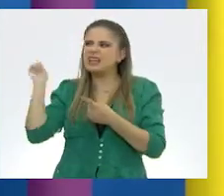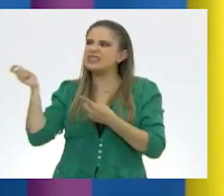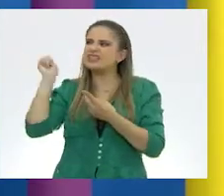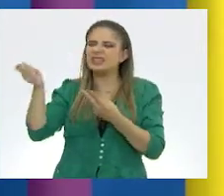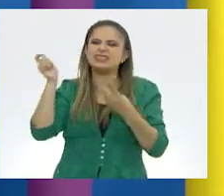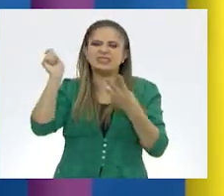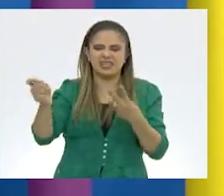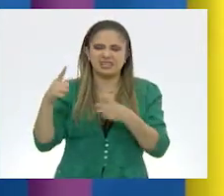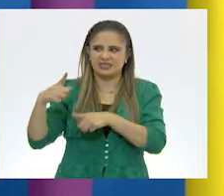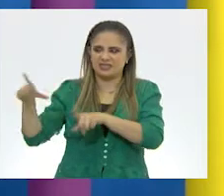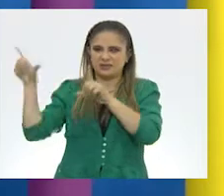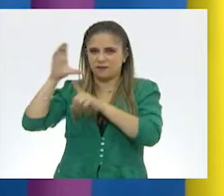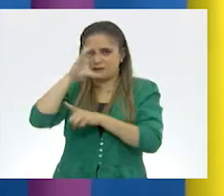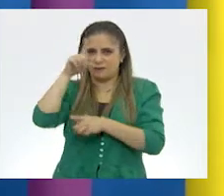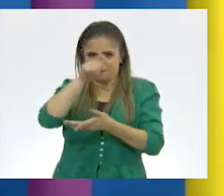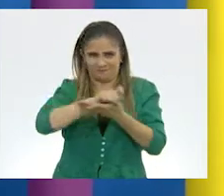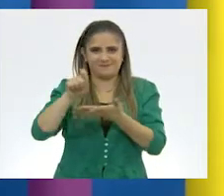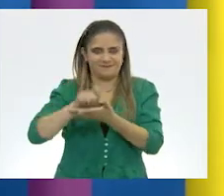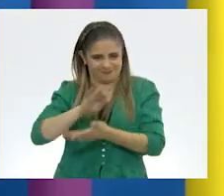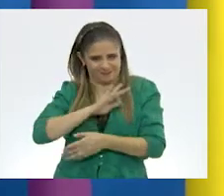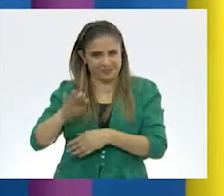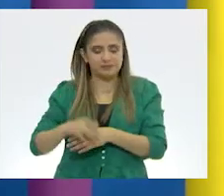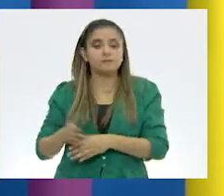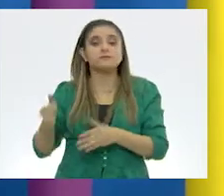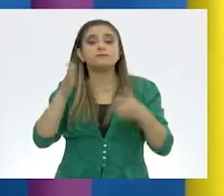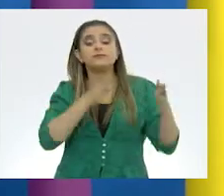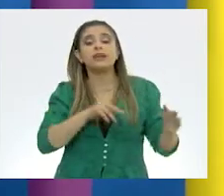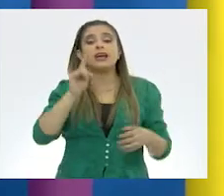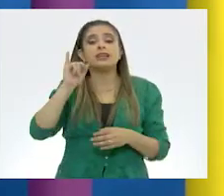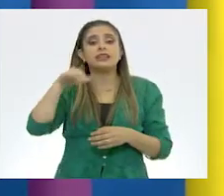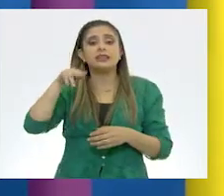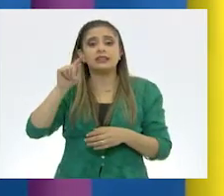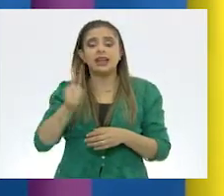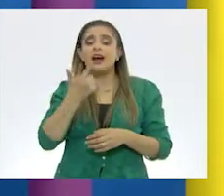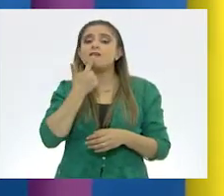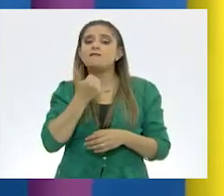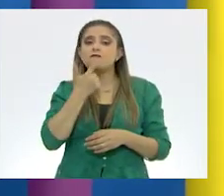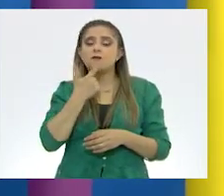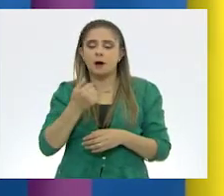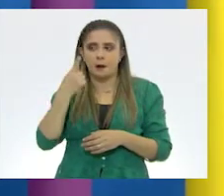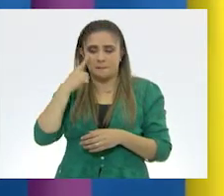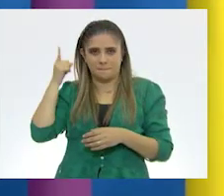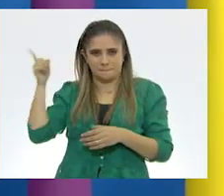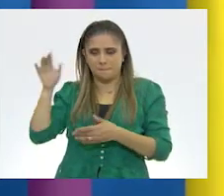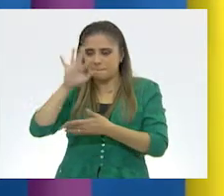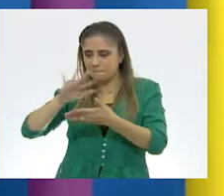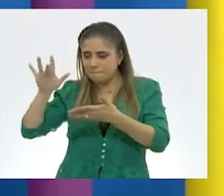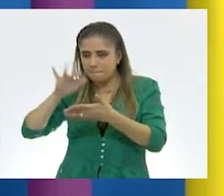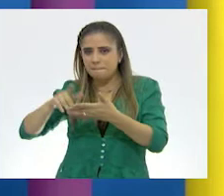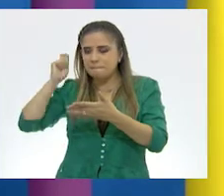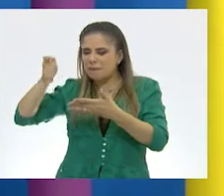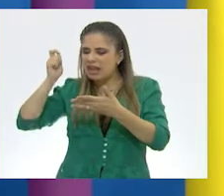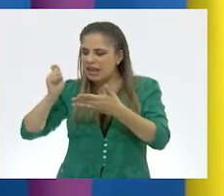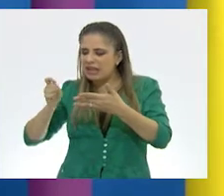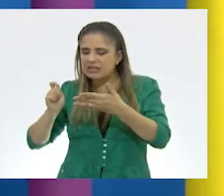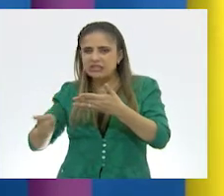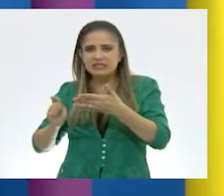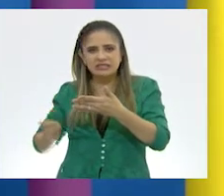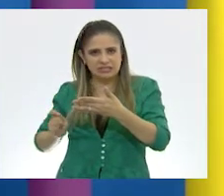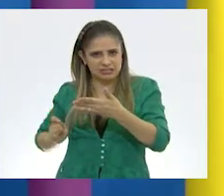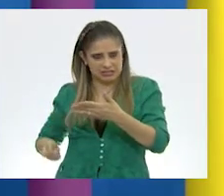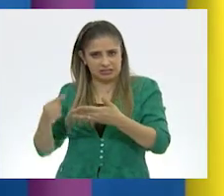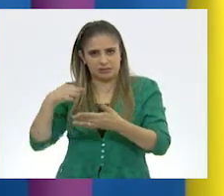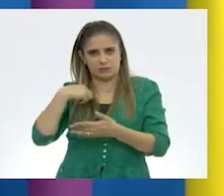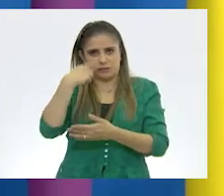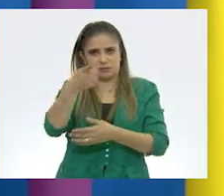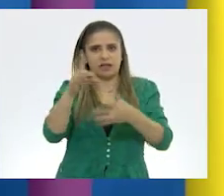mostrar unos ejemplos tomados del cuento Tinta Roja. Para seguir analizando las características del cuento de terror, te pido